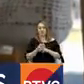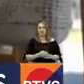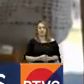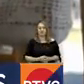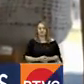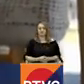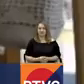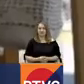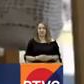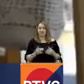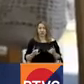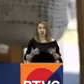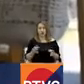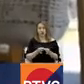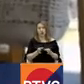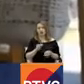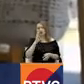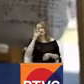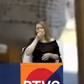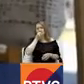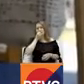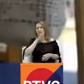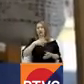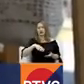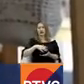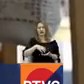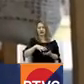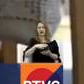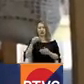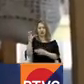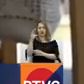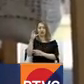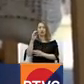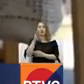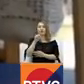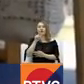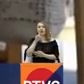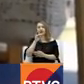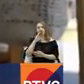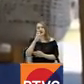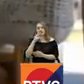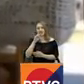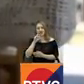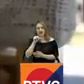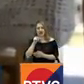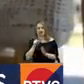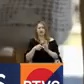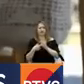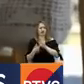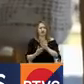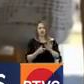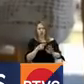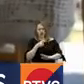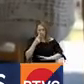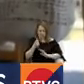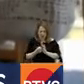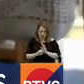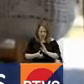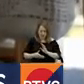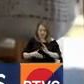estamos en el pueblito más lindo de santander de colombia maritza mostrando todo nuestro saber